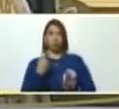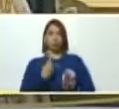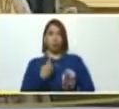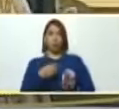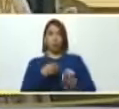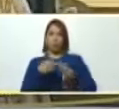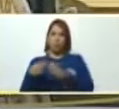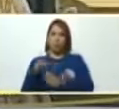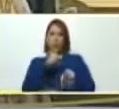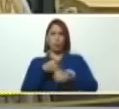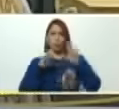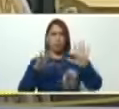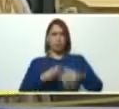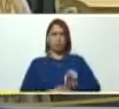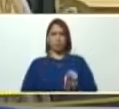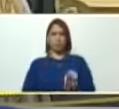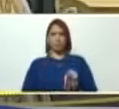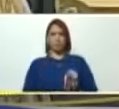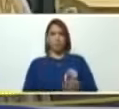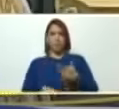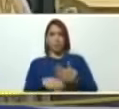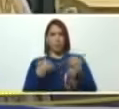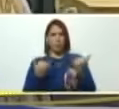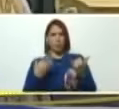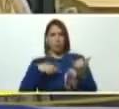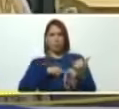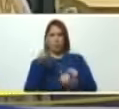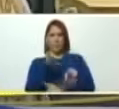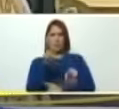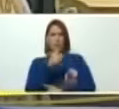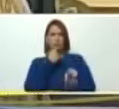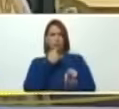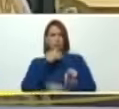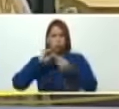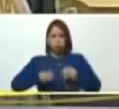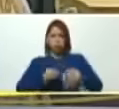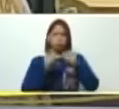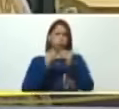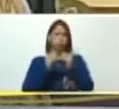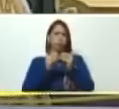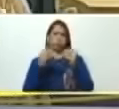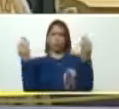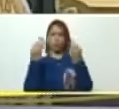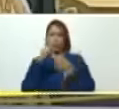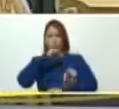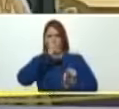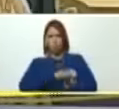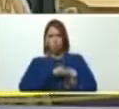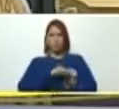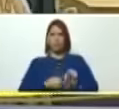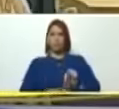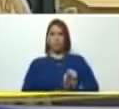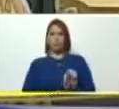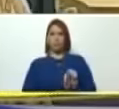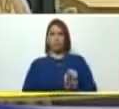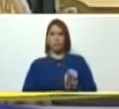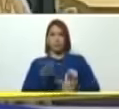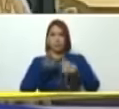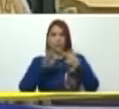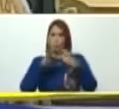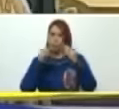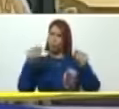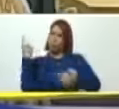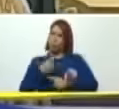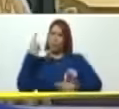tu 1x10. Y vamos a poner a nuestra Venezuela, mira, bonita, bonita, bonita, funcional. Que funcione todo,